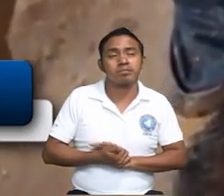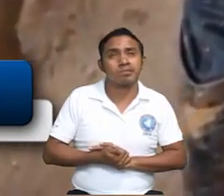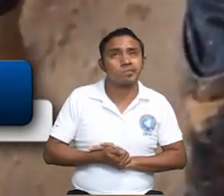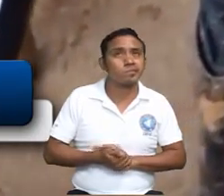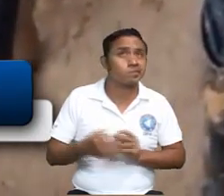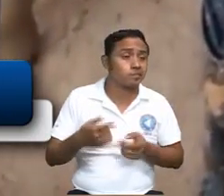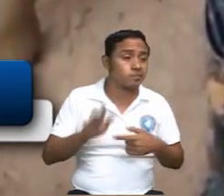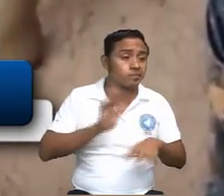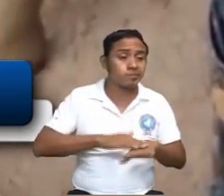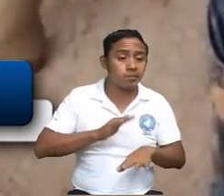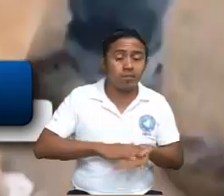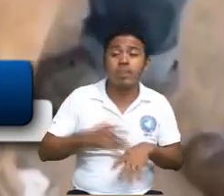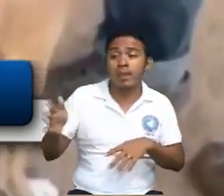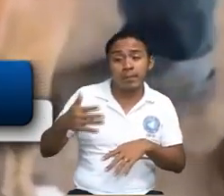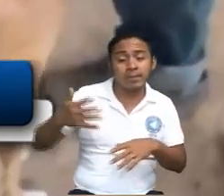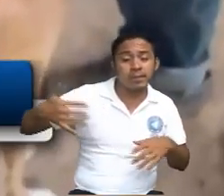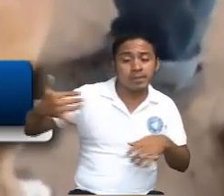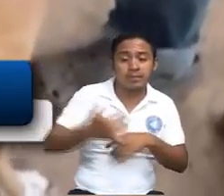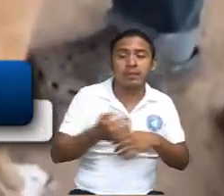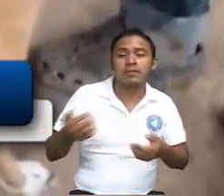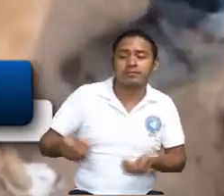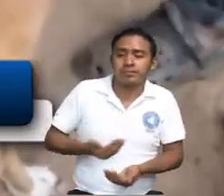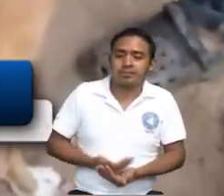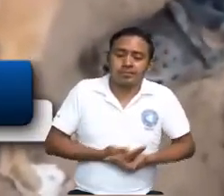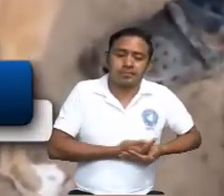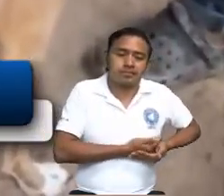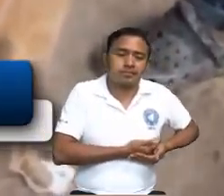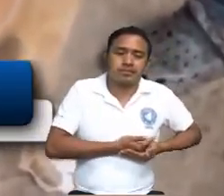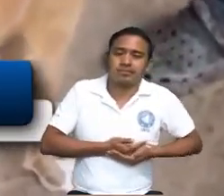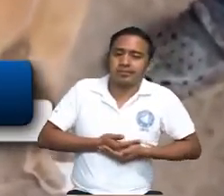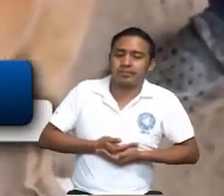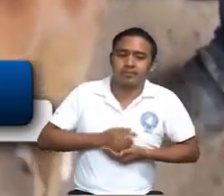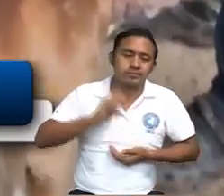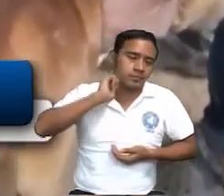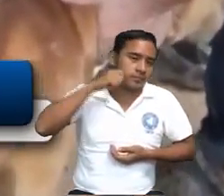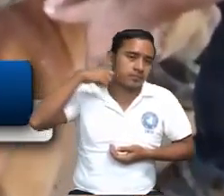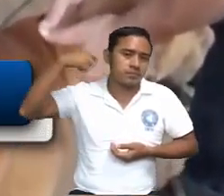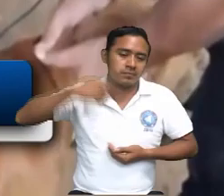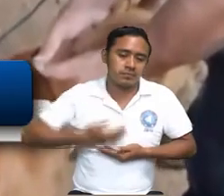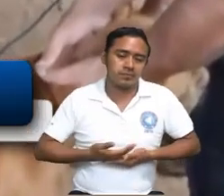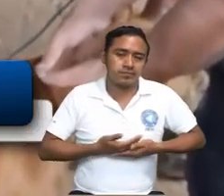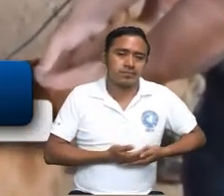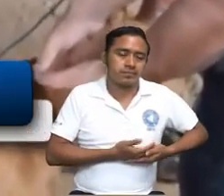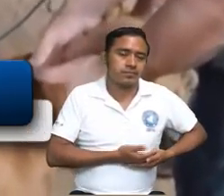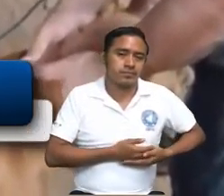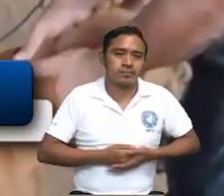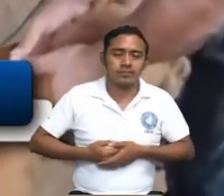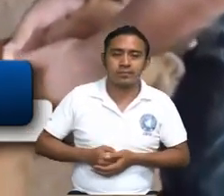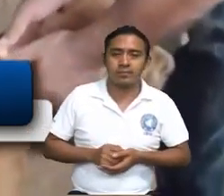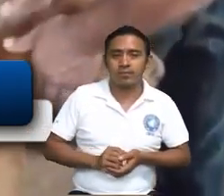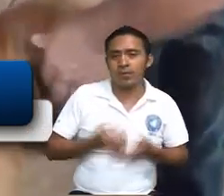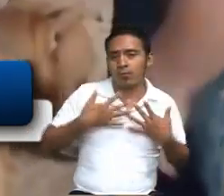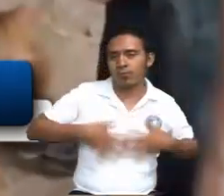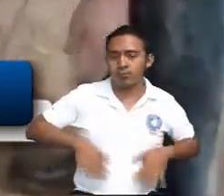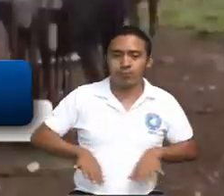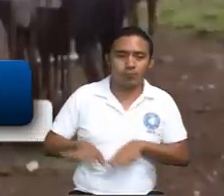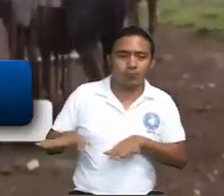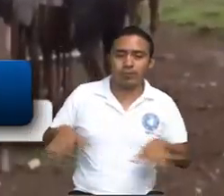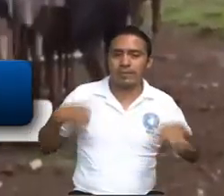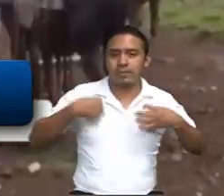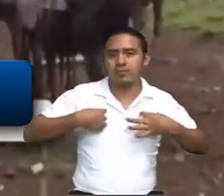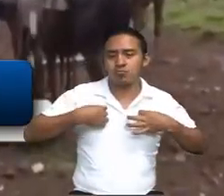Cuando les avisamos sobre la vacunación, ahí los llevan chineaditos con su correa, los llevan incluso adornaditos con vestido,